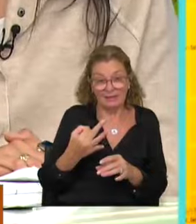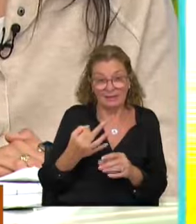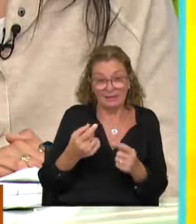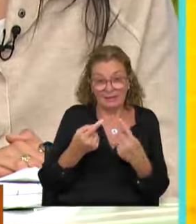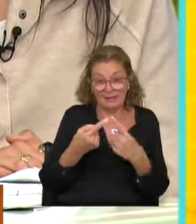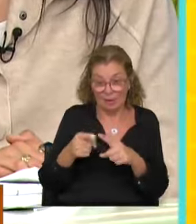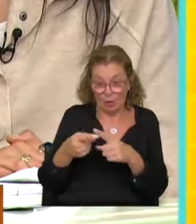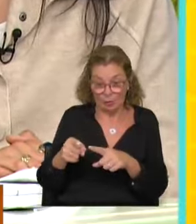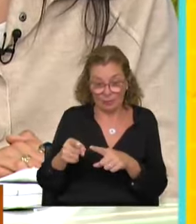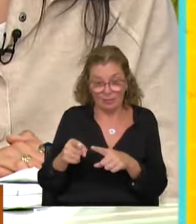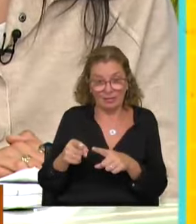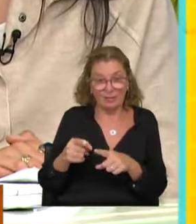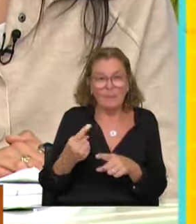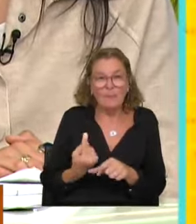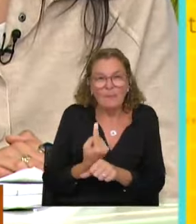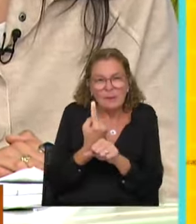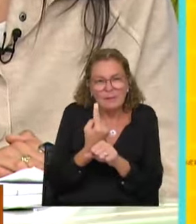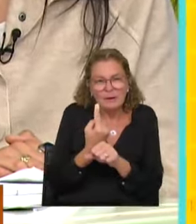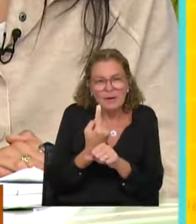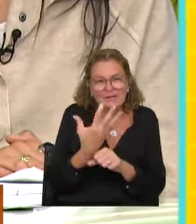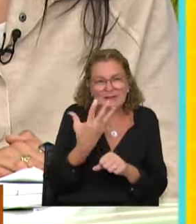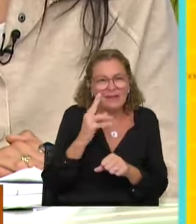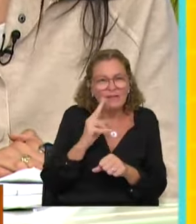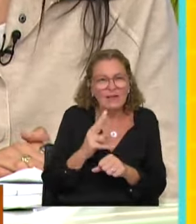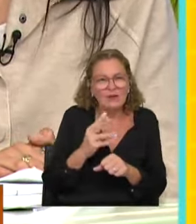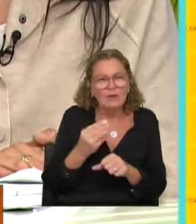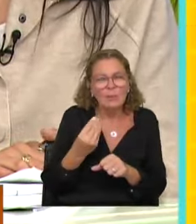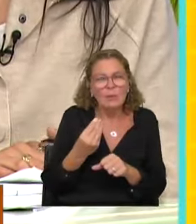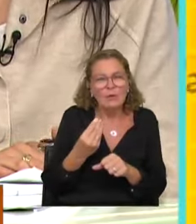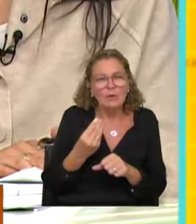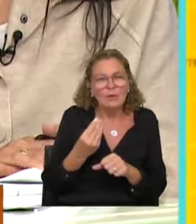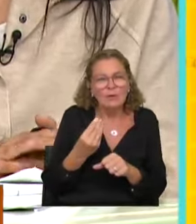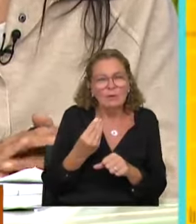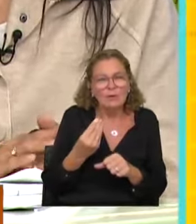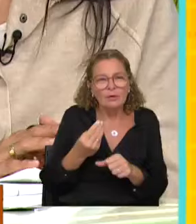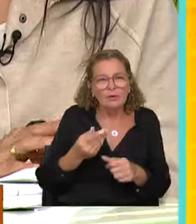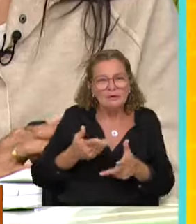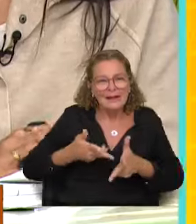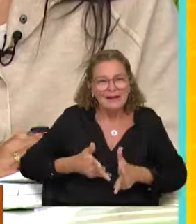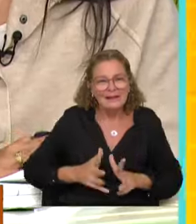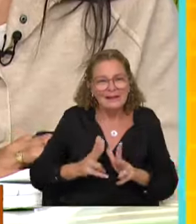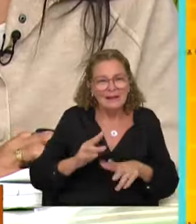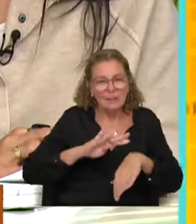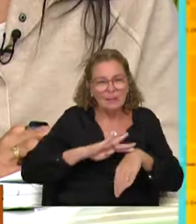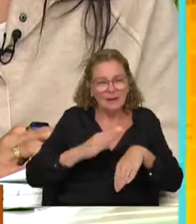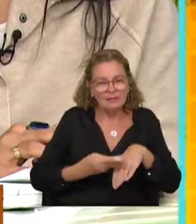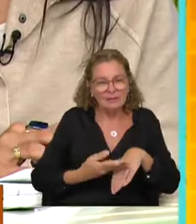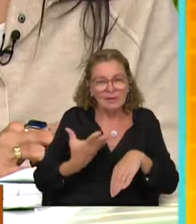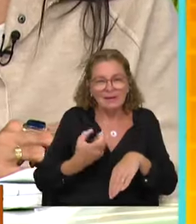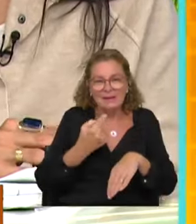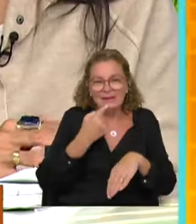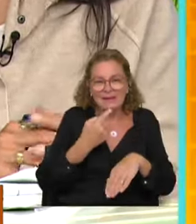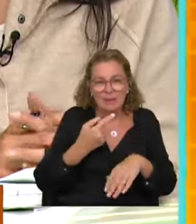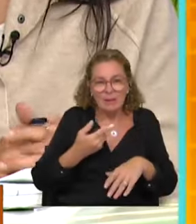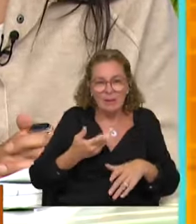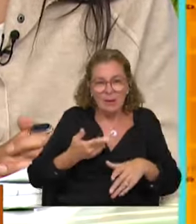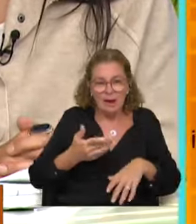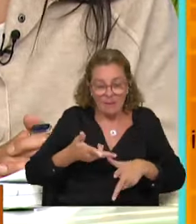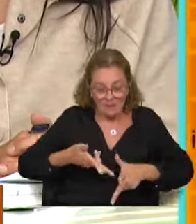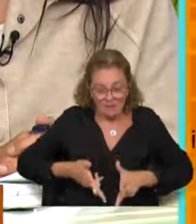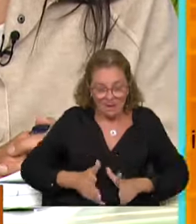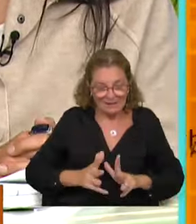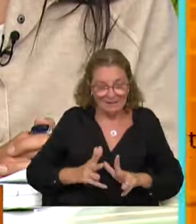se mantienen las primeras causas tienen que ver con la duración con las causas perinatales y la duración del embarazo esto se refiere con el parto prematuro